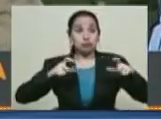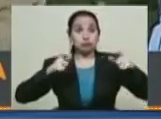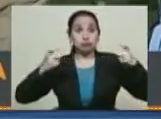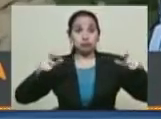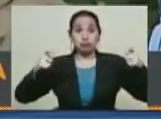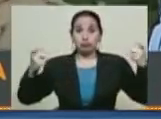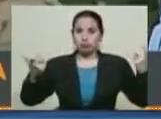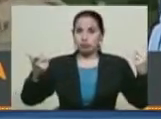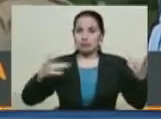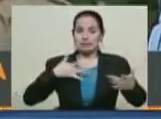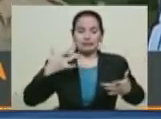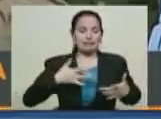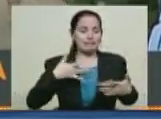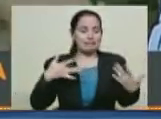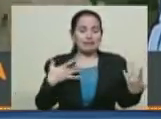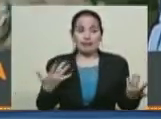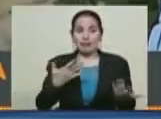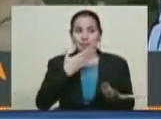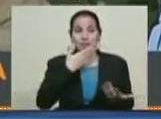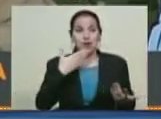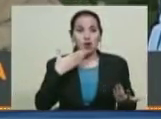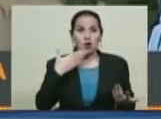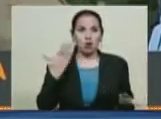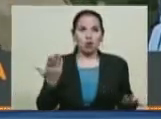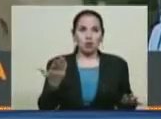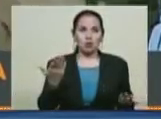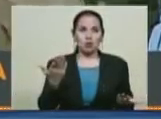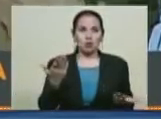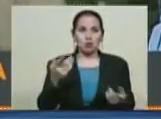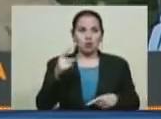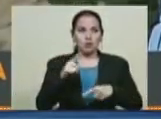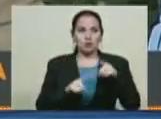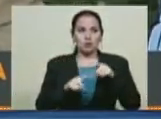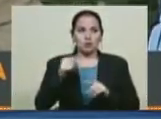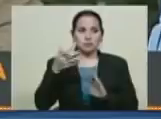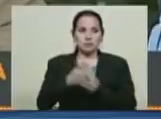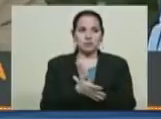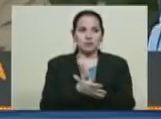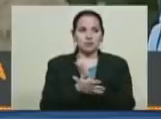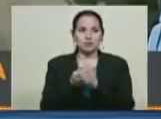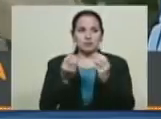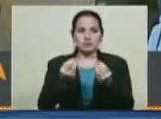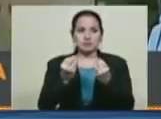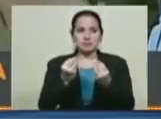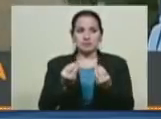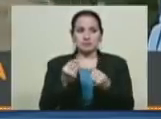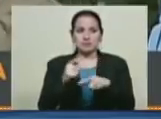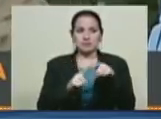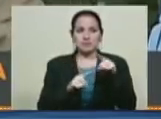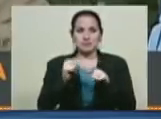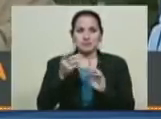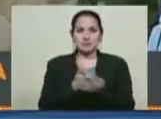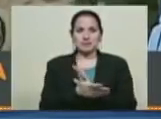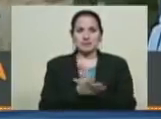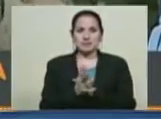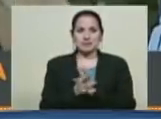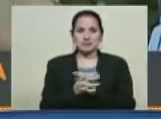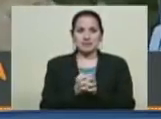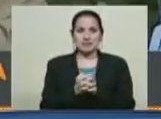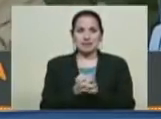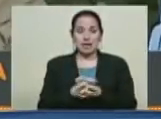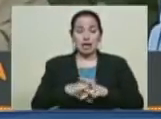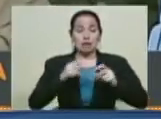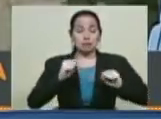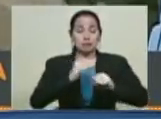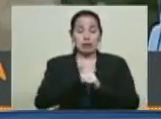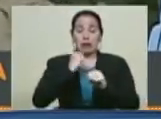Sentir en grande la patria. Quien siente en grande la patria, quien piensa en grande, quien actúa en